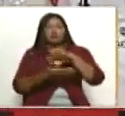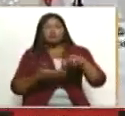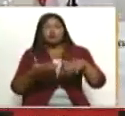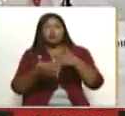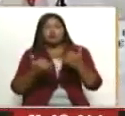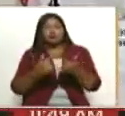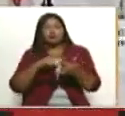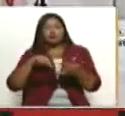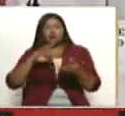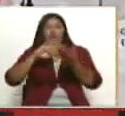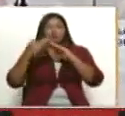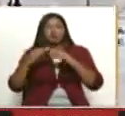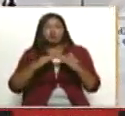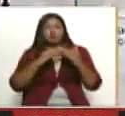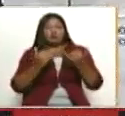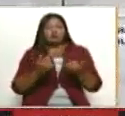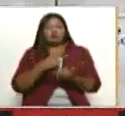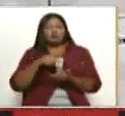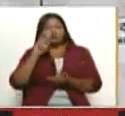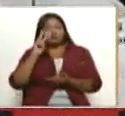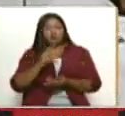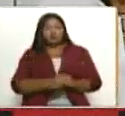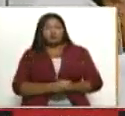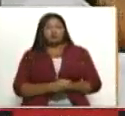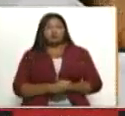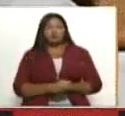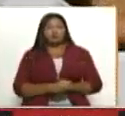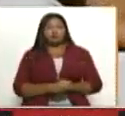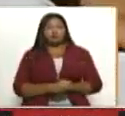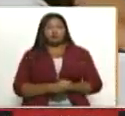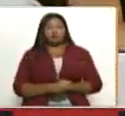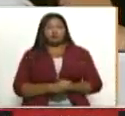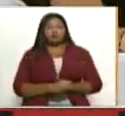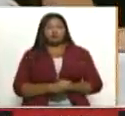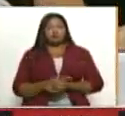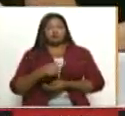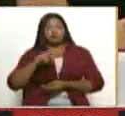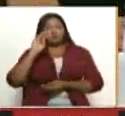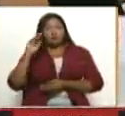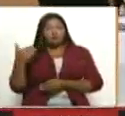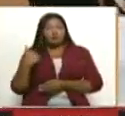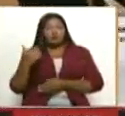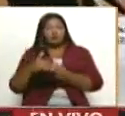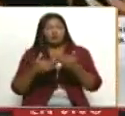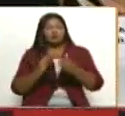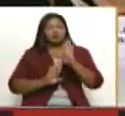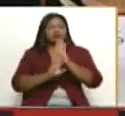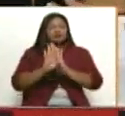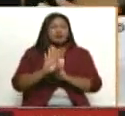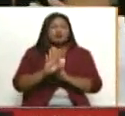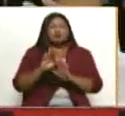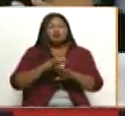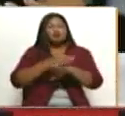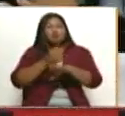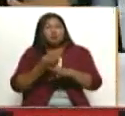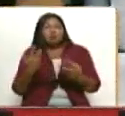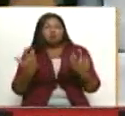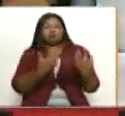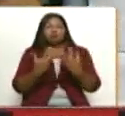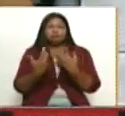todo en las comunidades, bueno, que han visto realmente afectado su derecho al desarrollo producto del